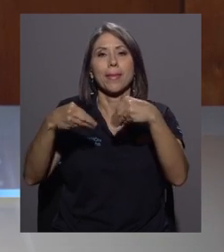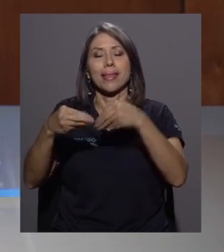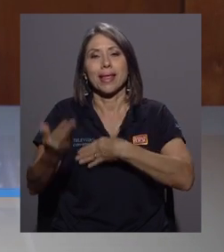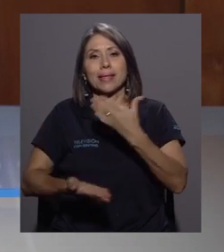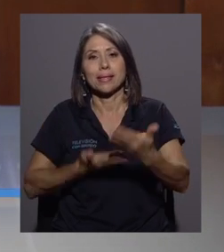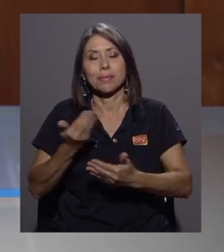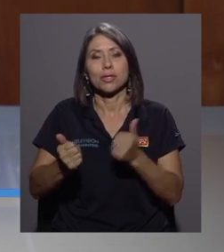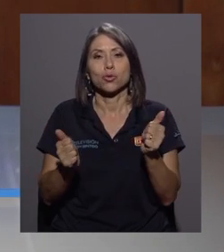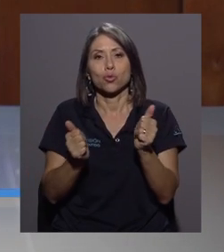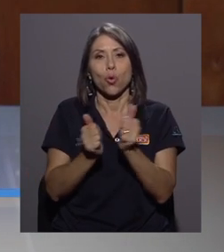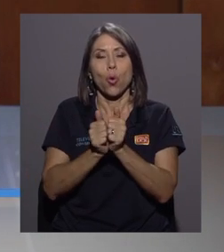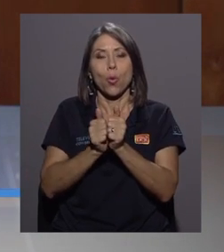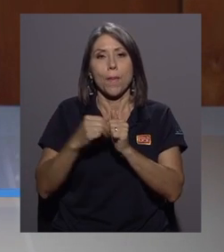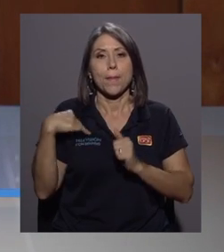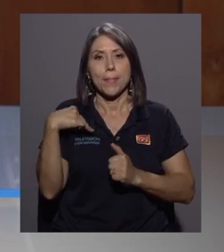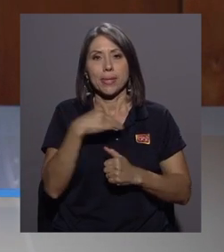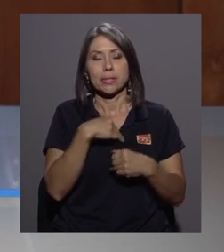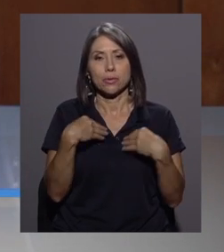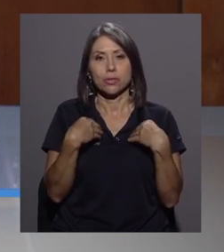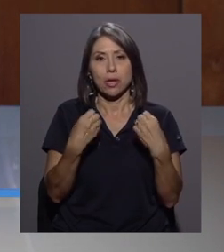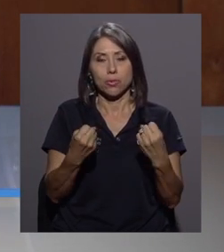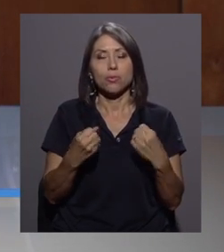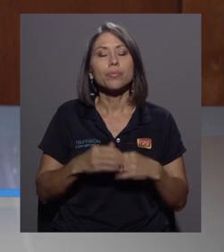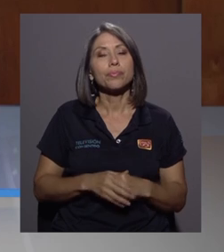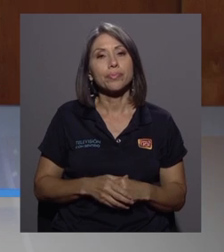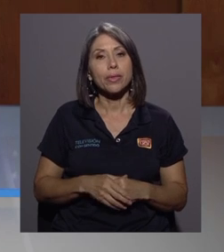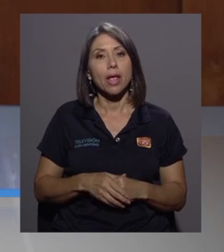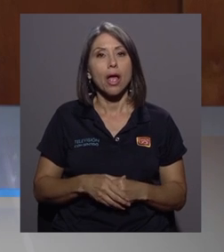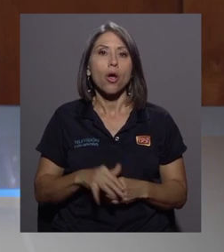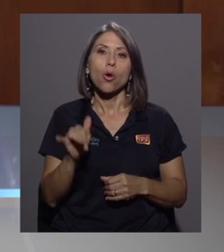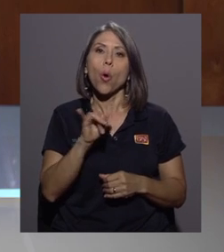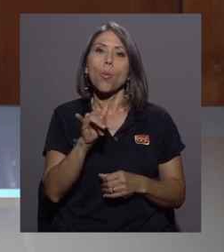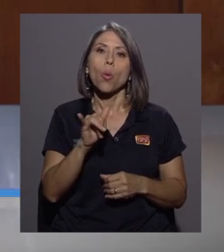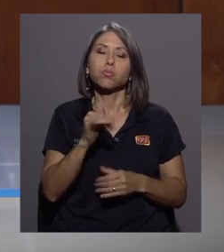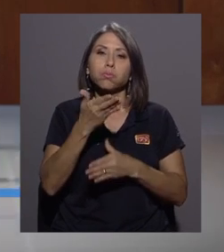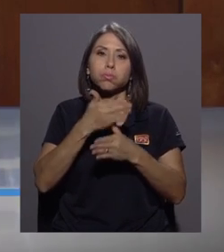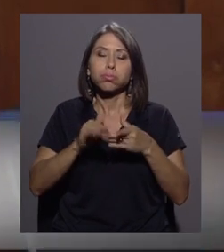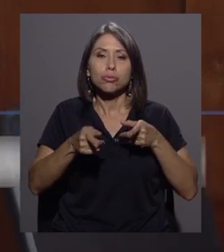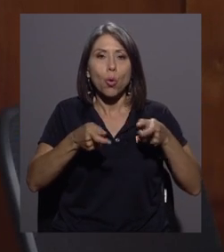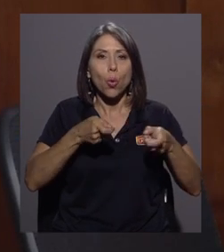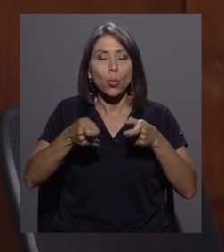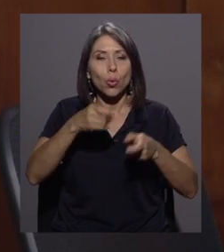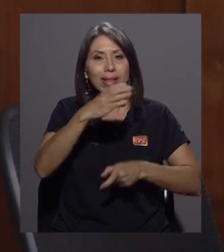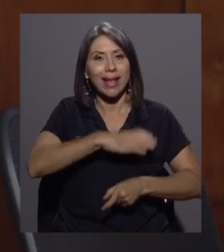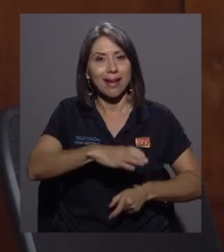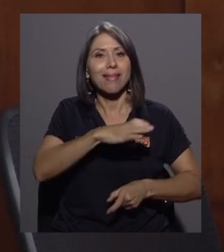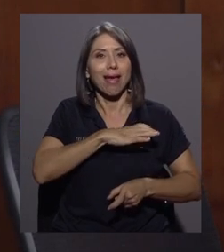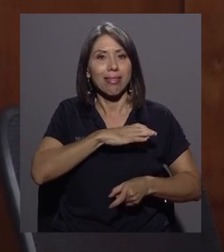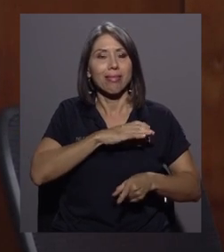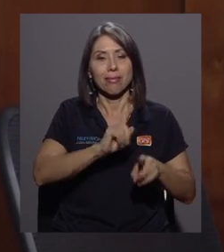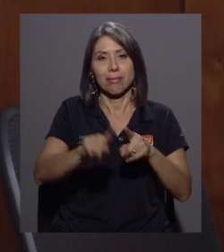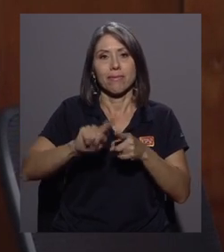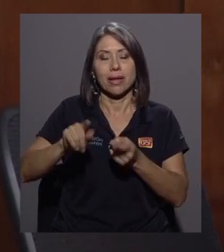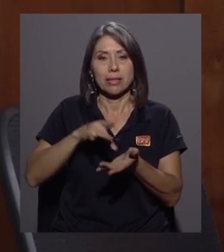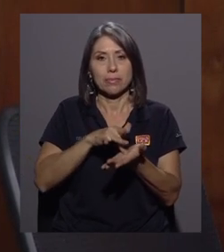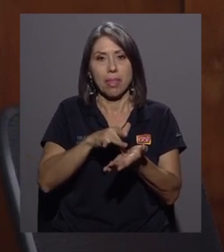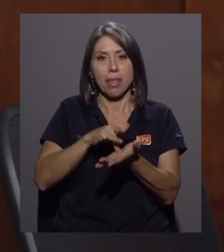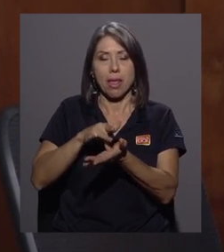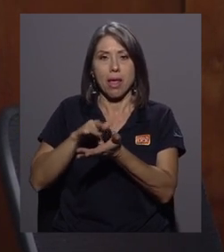el Ministerio de Salud, como parte del control de calidad de los medicamentos que se venden en el